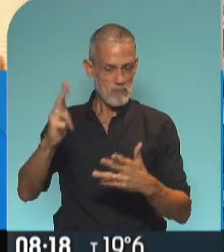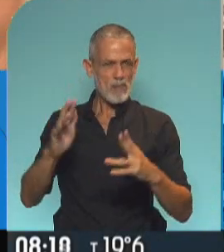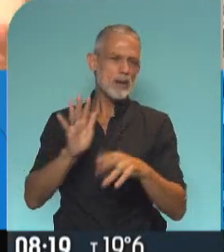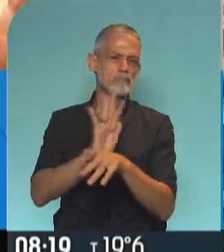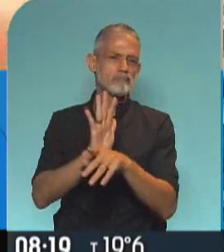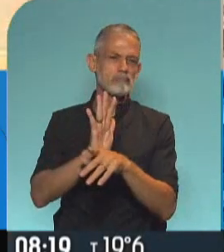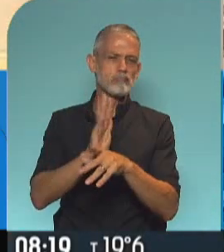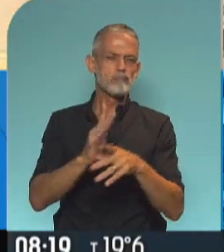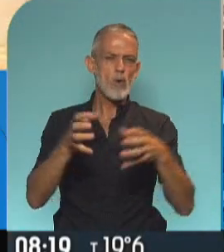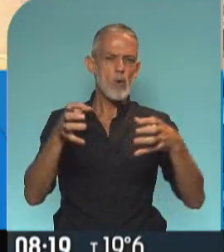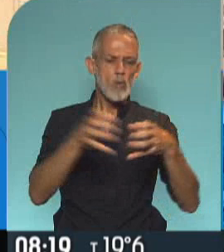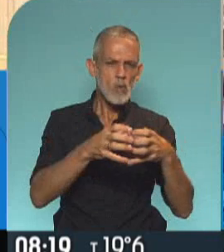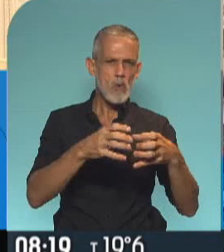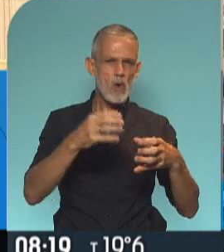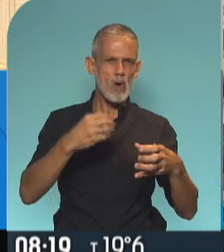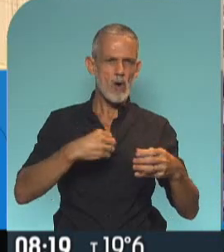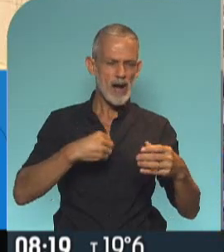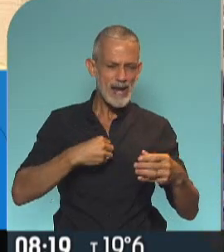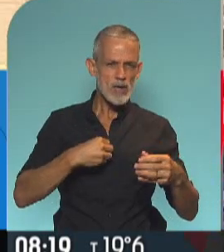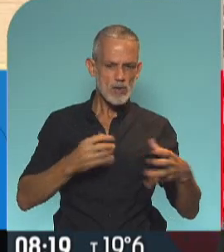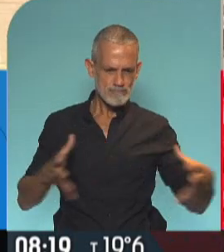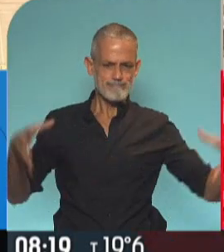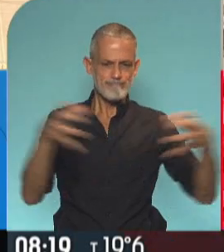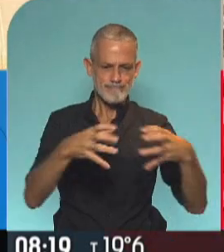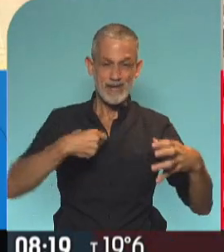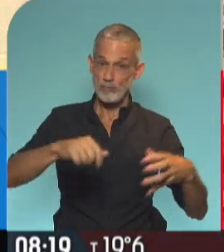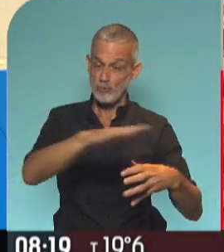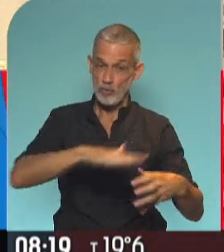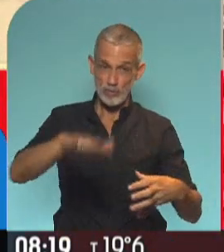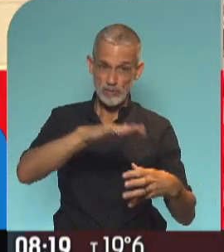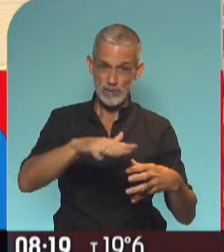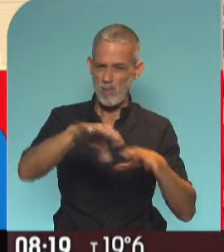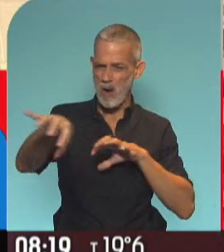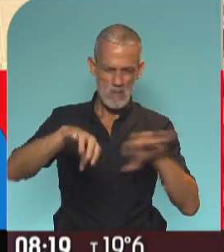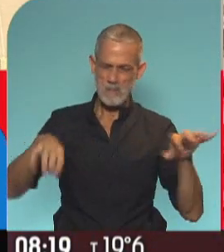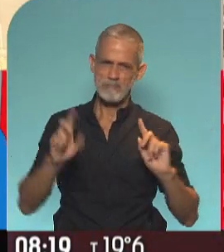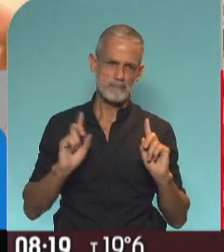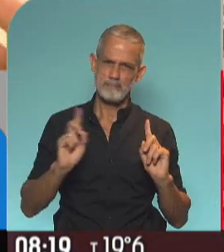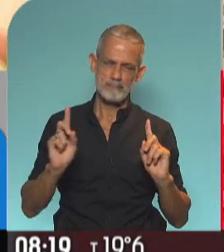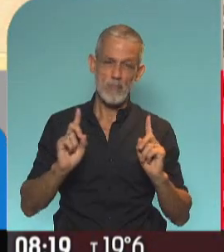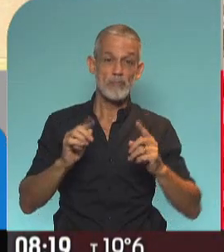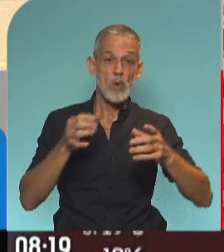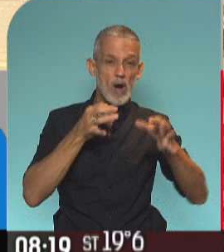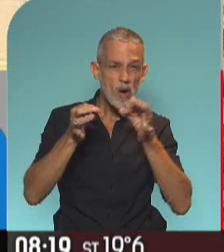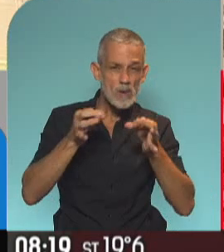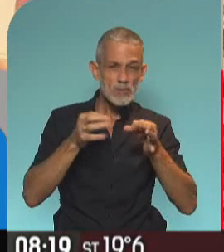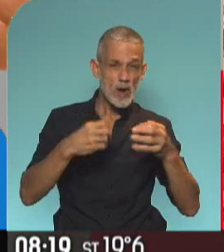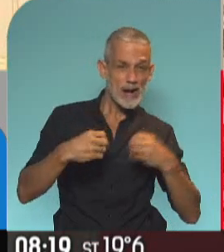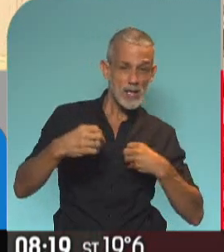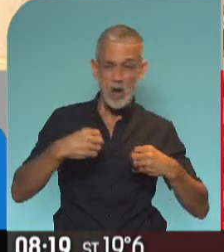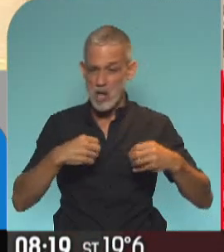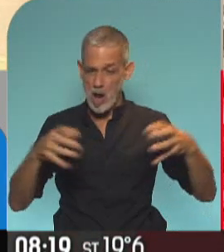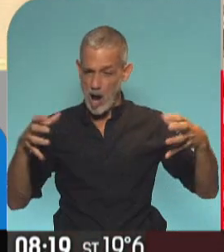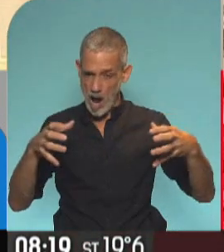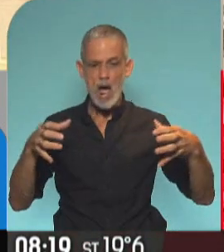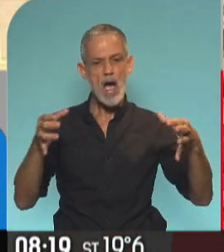decir, los grupos creyentes tienen que estar participando en la sociedad, no se los puede excluir, y el diálogo interreligioso como una